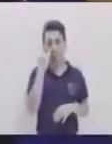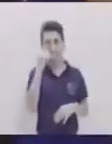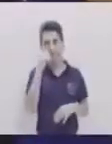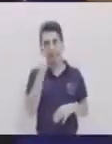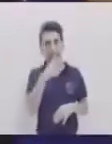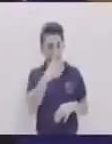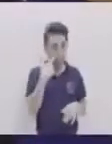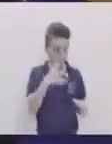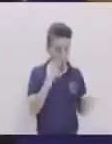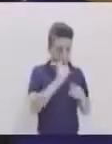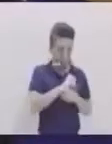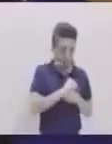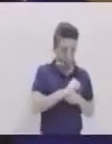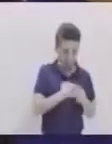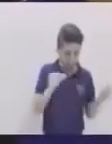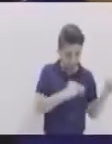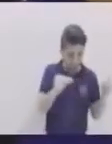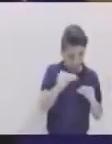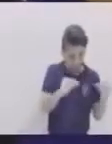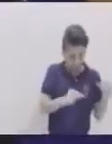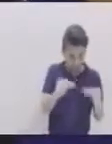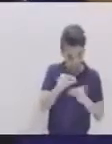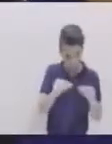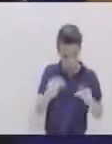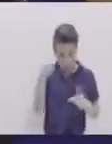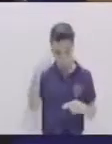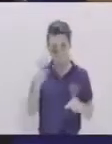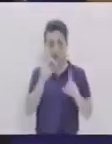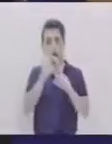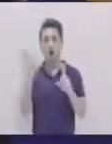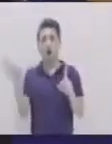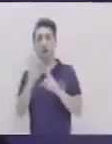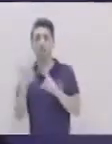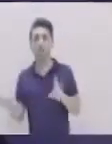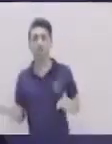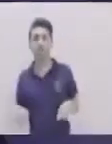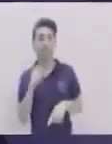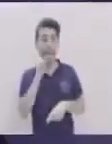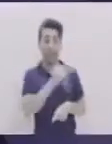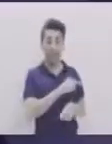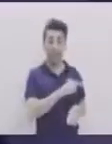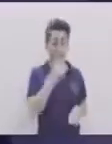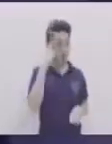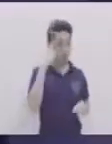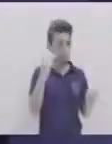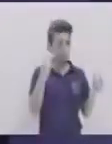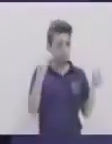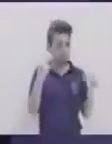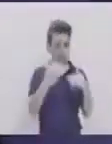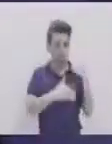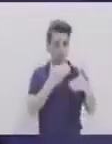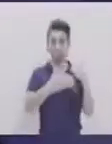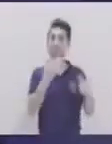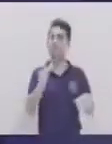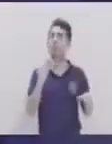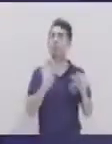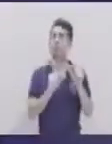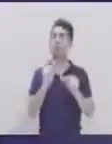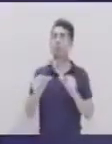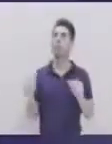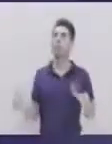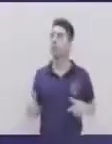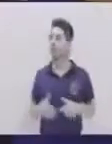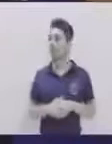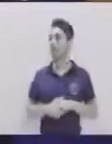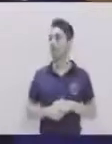a practicar armando rompecabezas de oraciones. La niña iba mejorando poco a